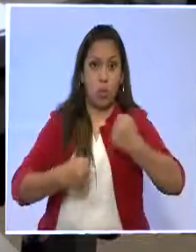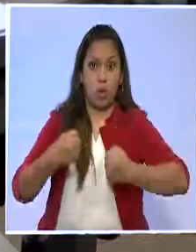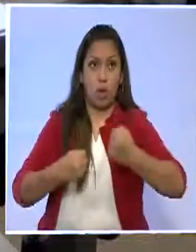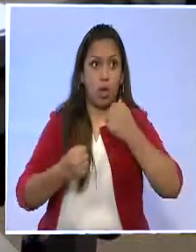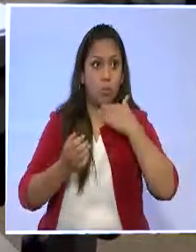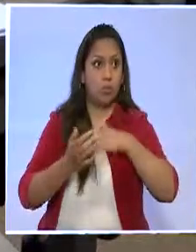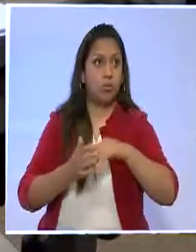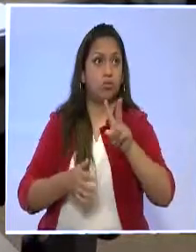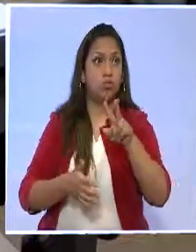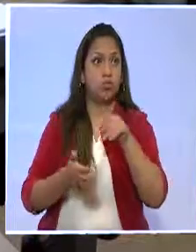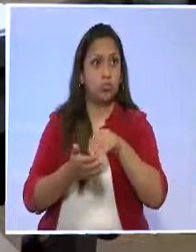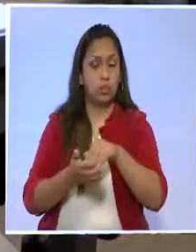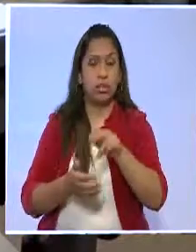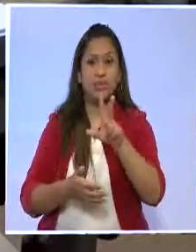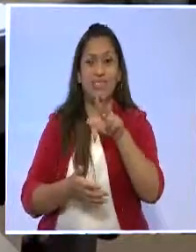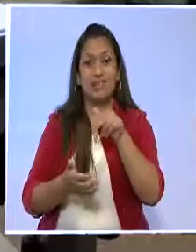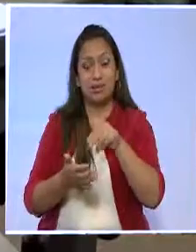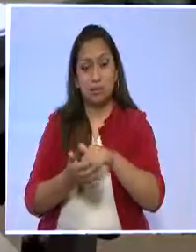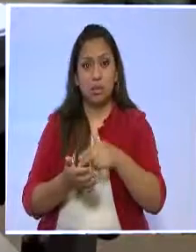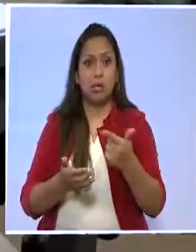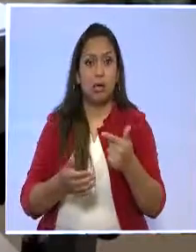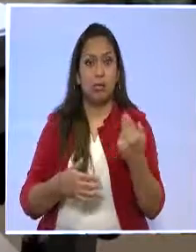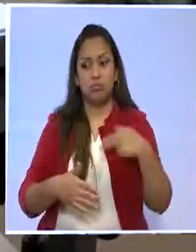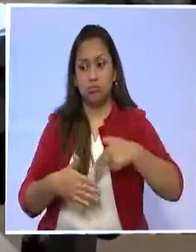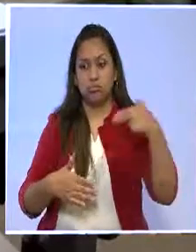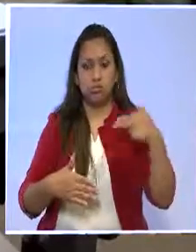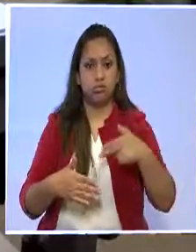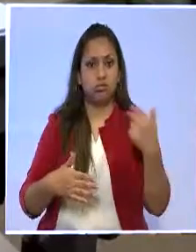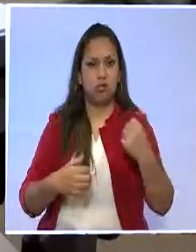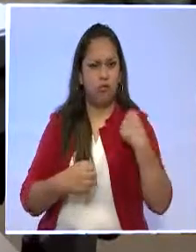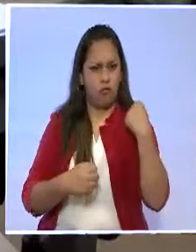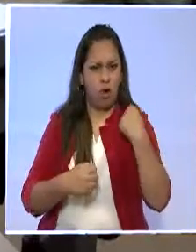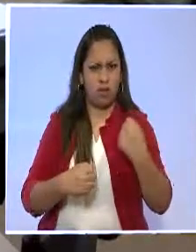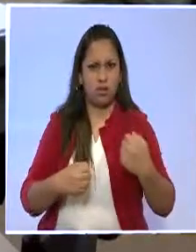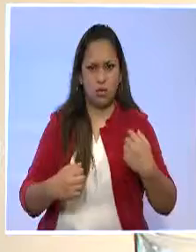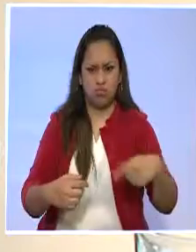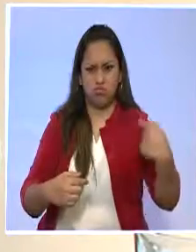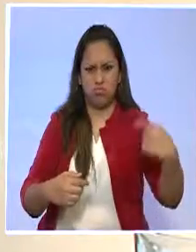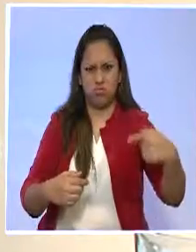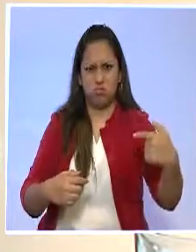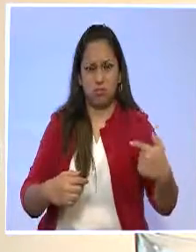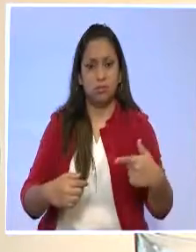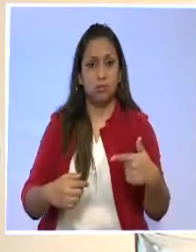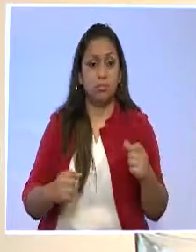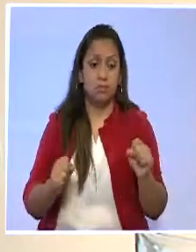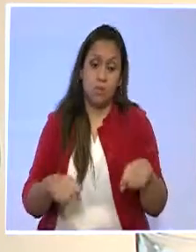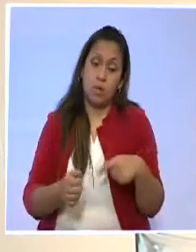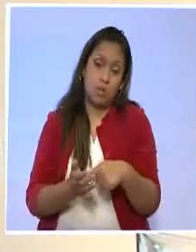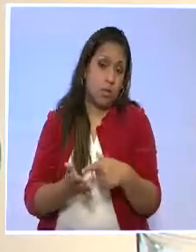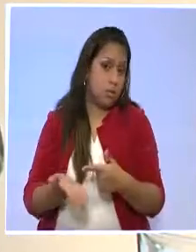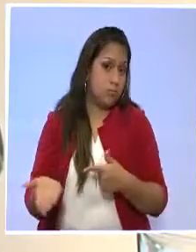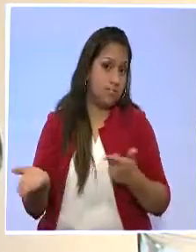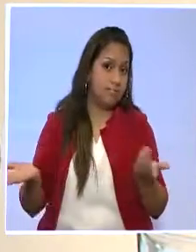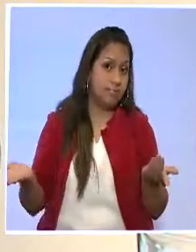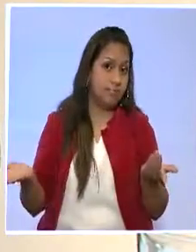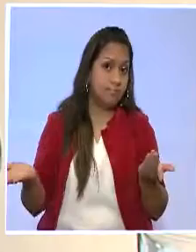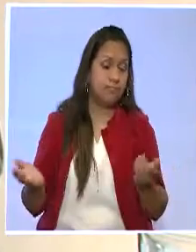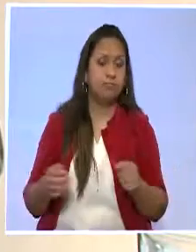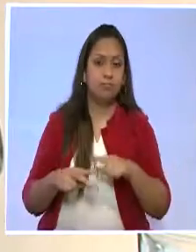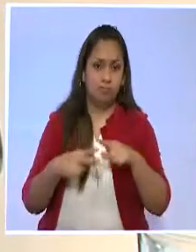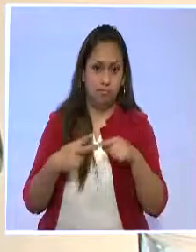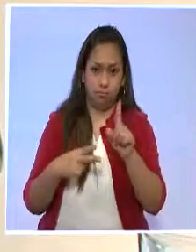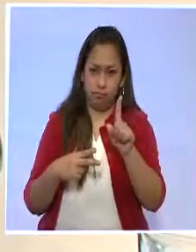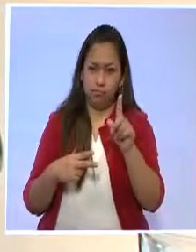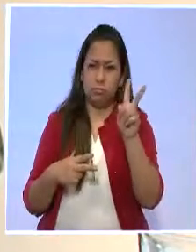dos mil o tres mil centímetros cúbicos de fuerza caballos de fuerza tenencias en efecto y otro de los temas para que no nos dejemos engañar